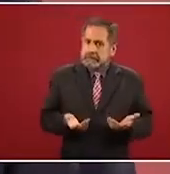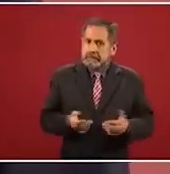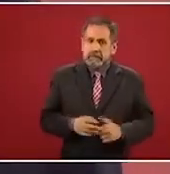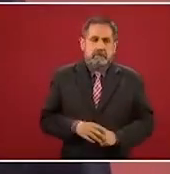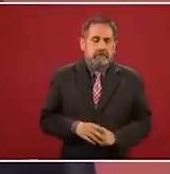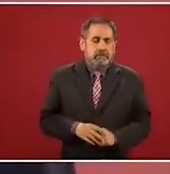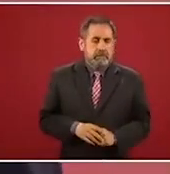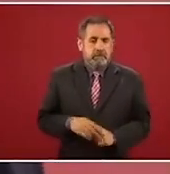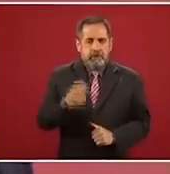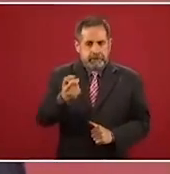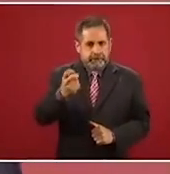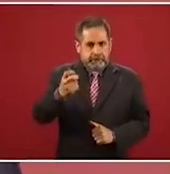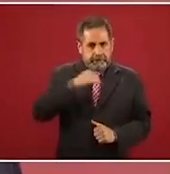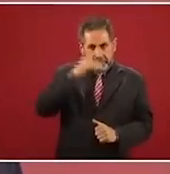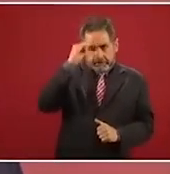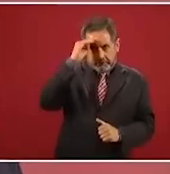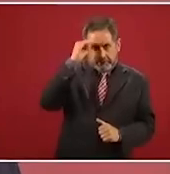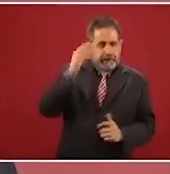Por eso